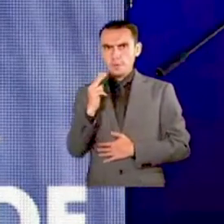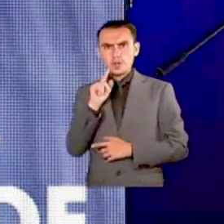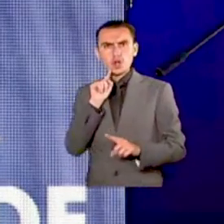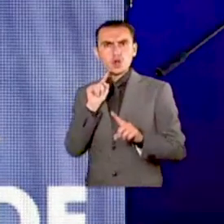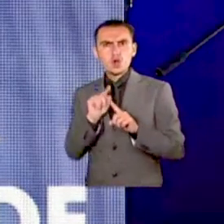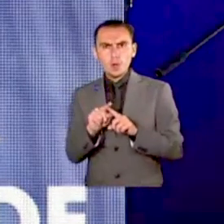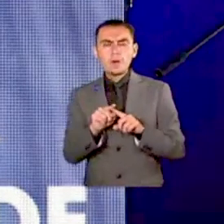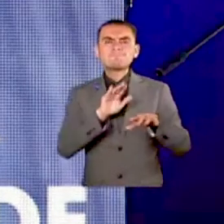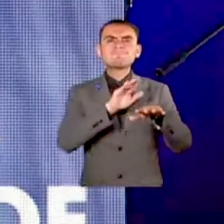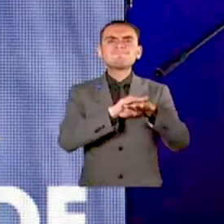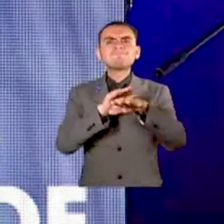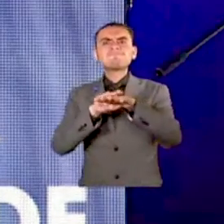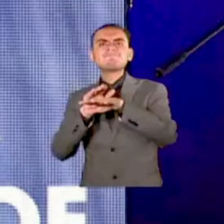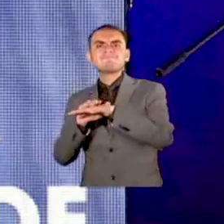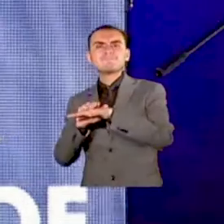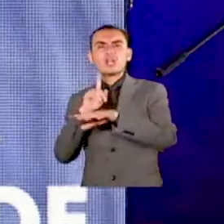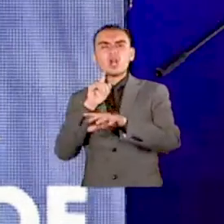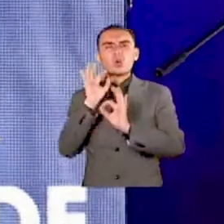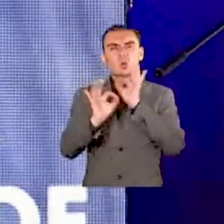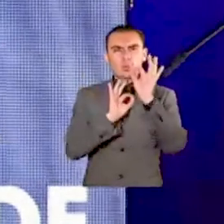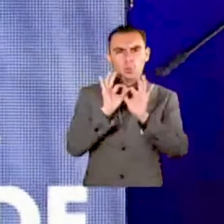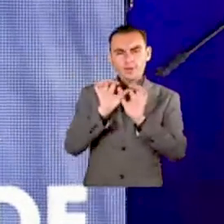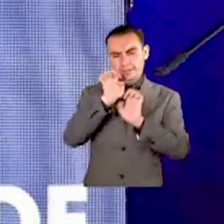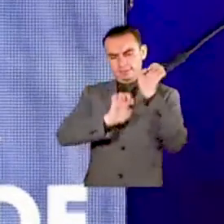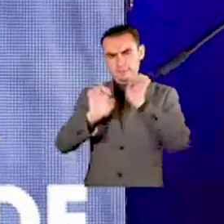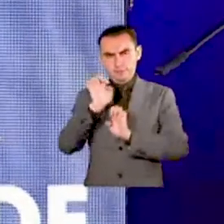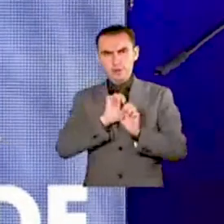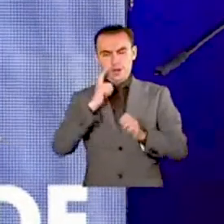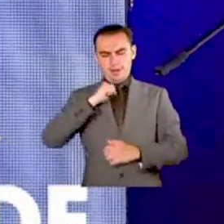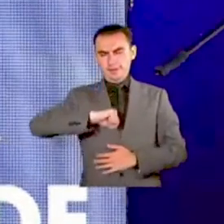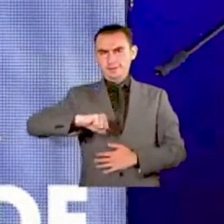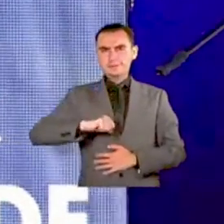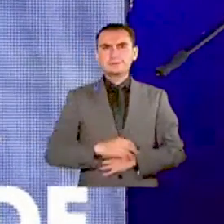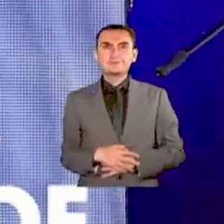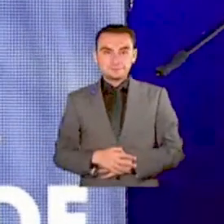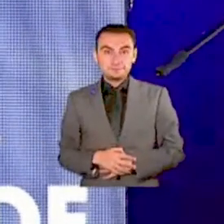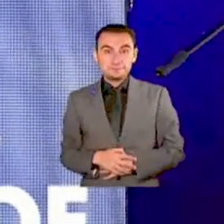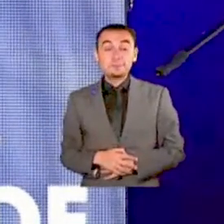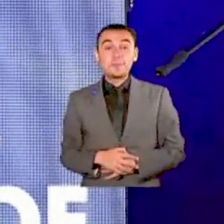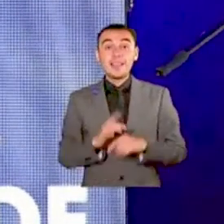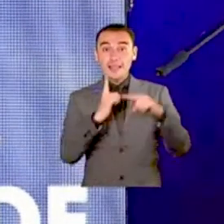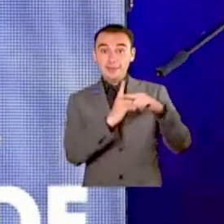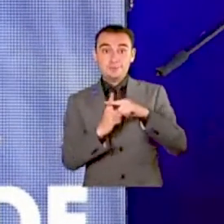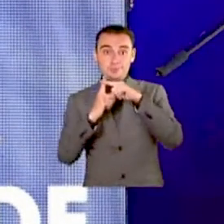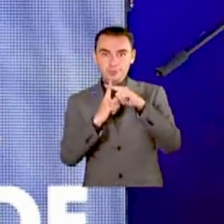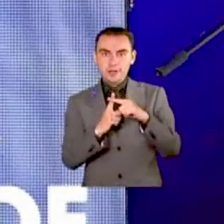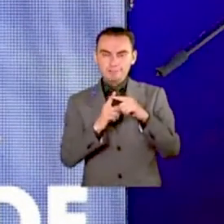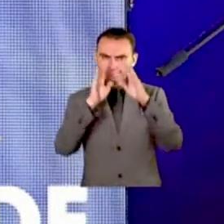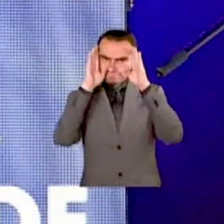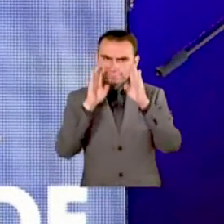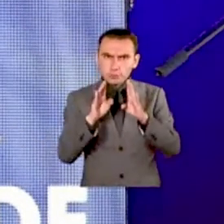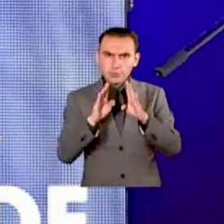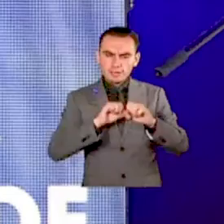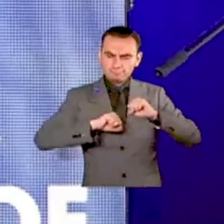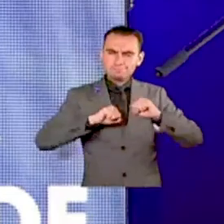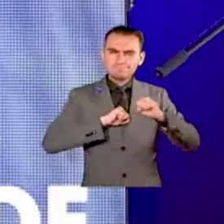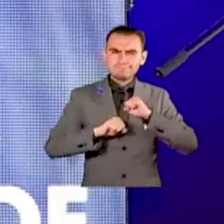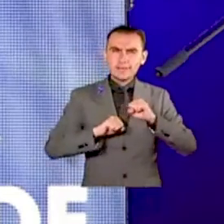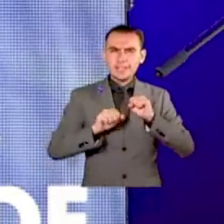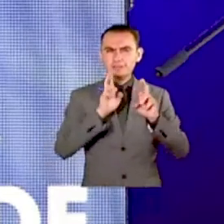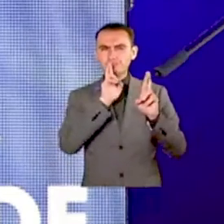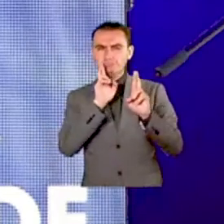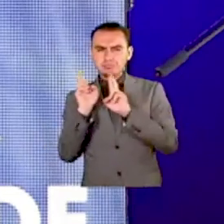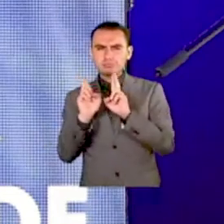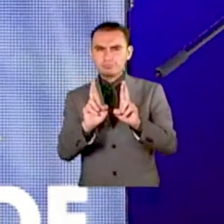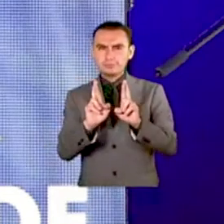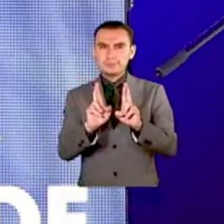la promoción, protección y defensa de los derechos humanos, porque la Procuraduría escucha, actúa y